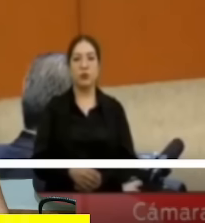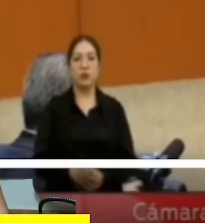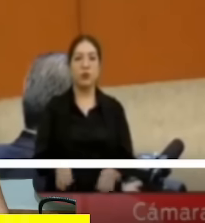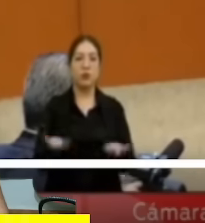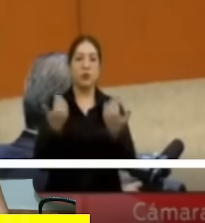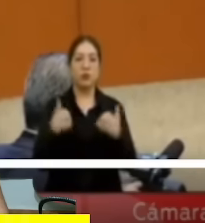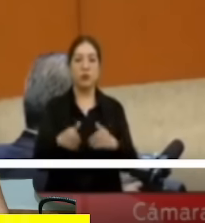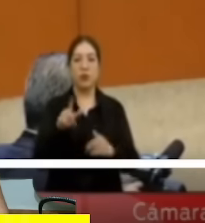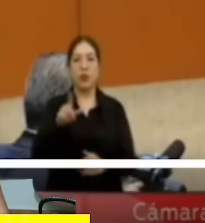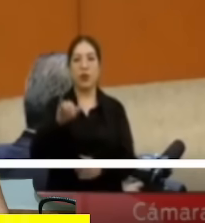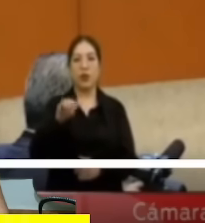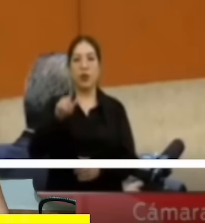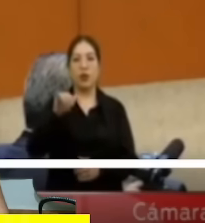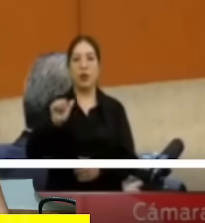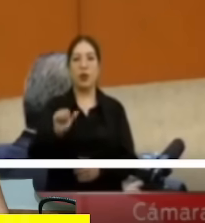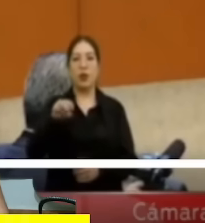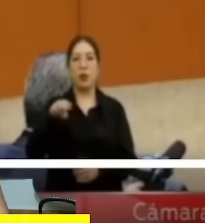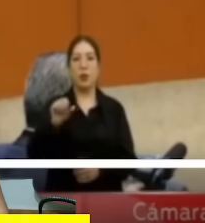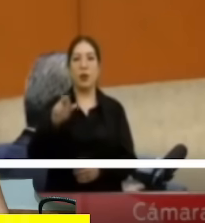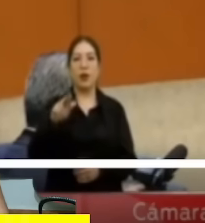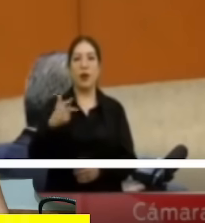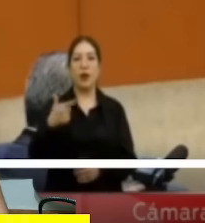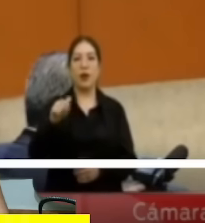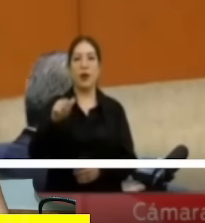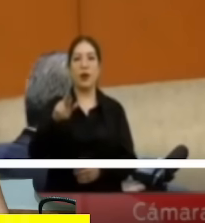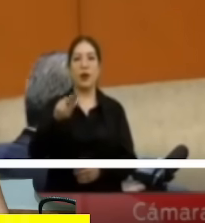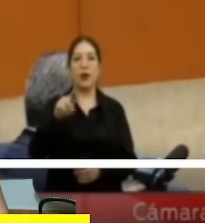Lilia Margarita Valdés Martínez.